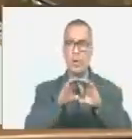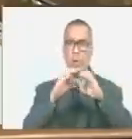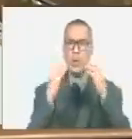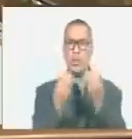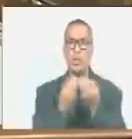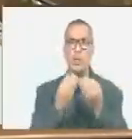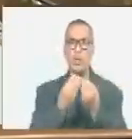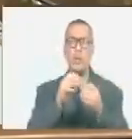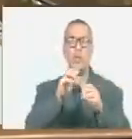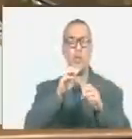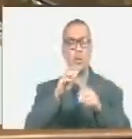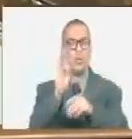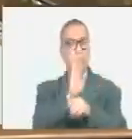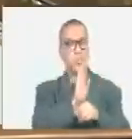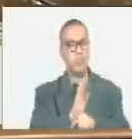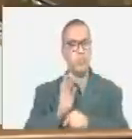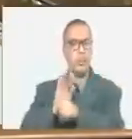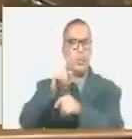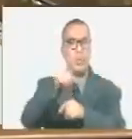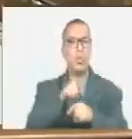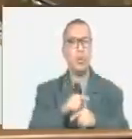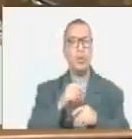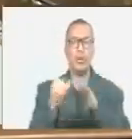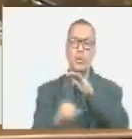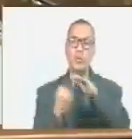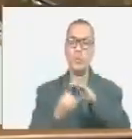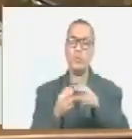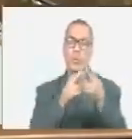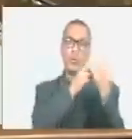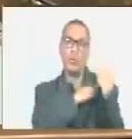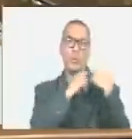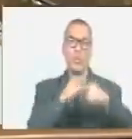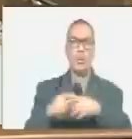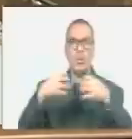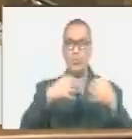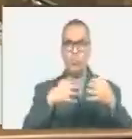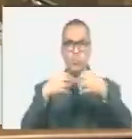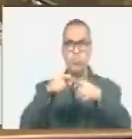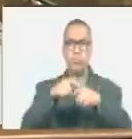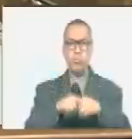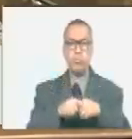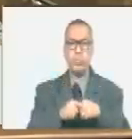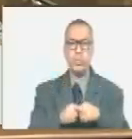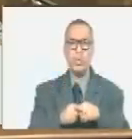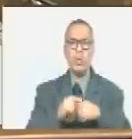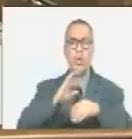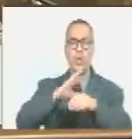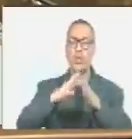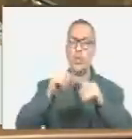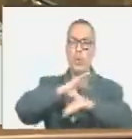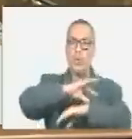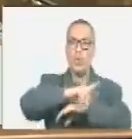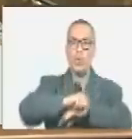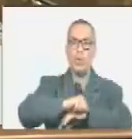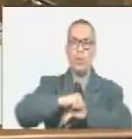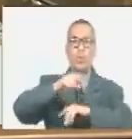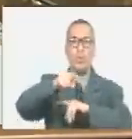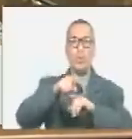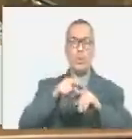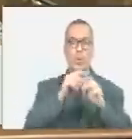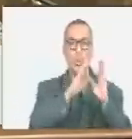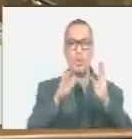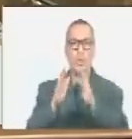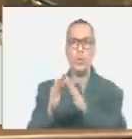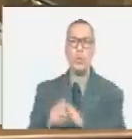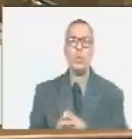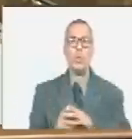seguridad ciudadana e instituciones encargadas del combate a la corrupción, la delincuencia